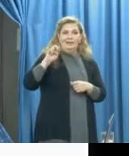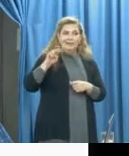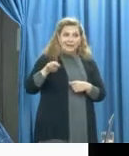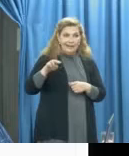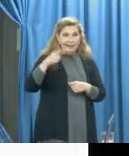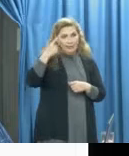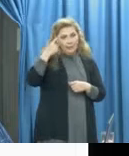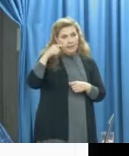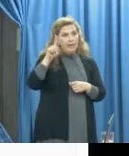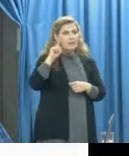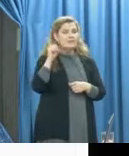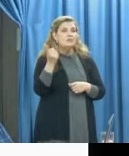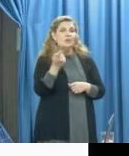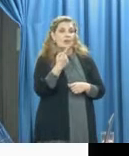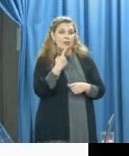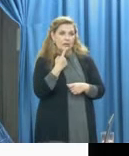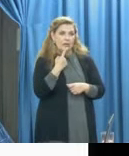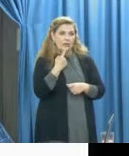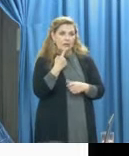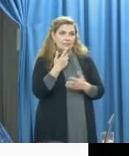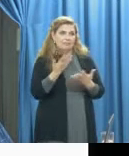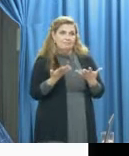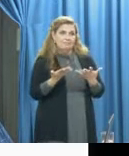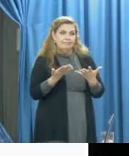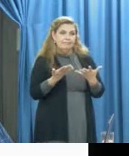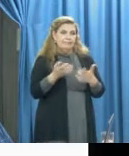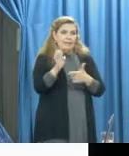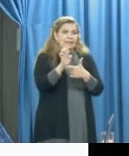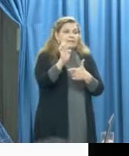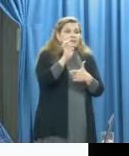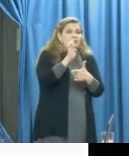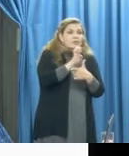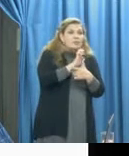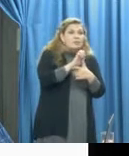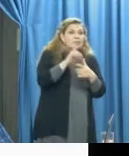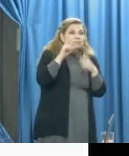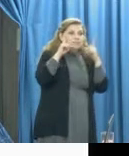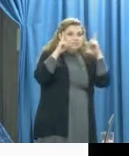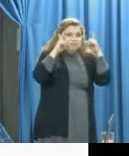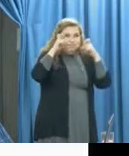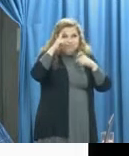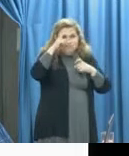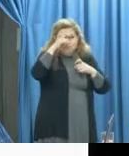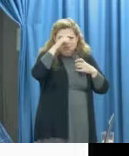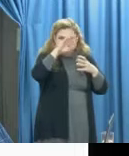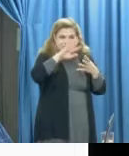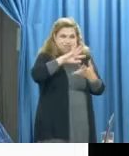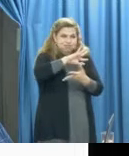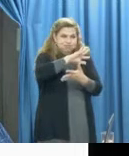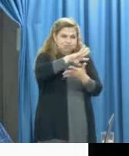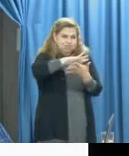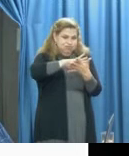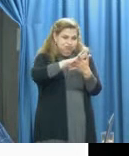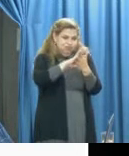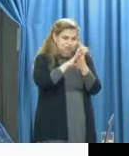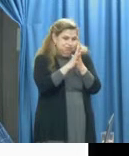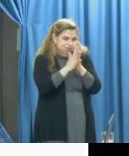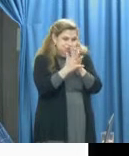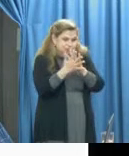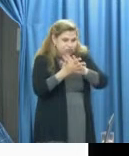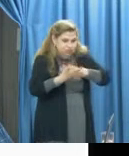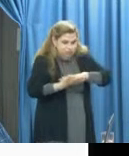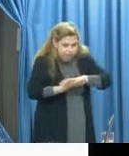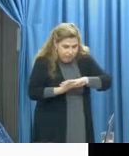recesivo para sordera. Entonces, la complejidad, o sea, el árbol genealógico nos da un riesgo